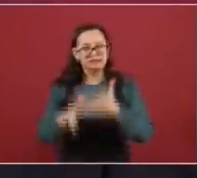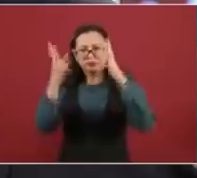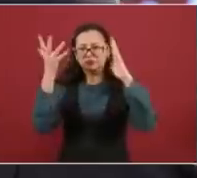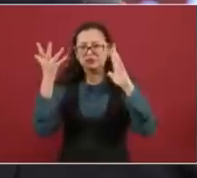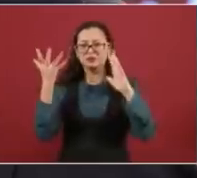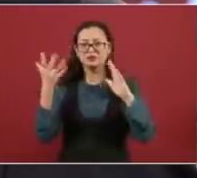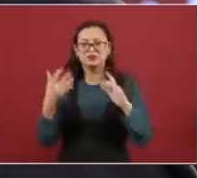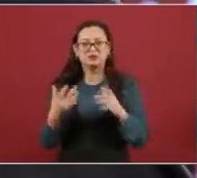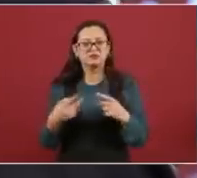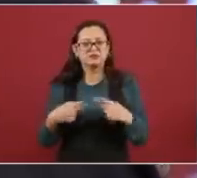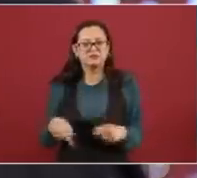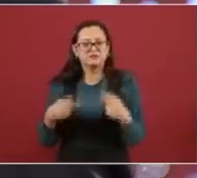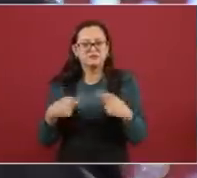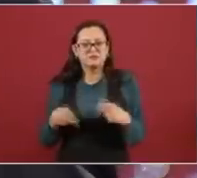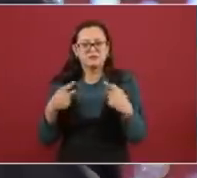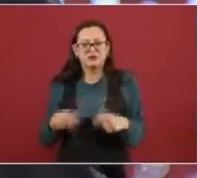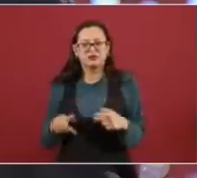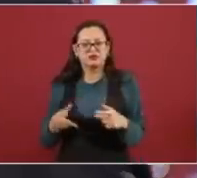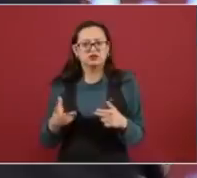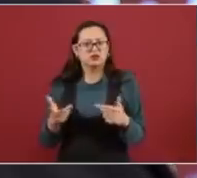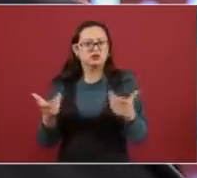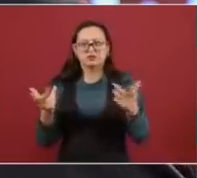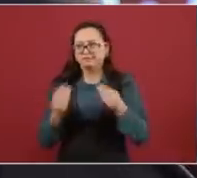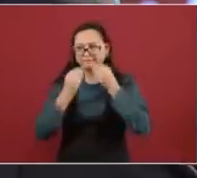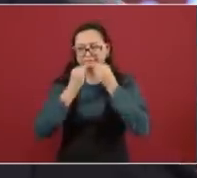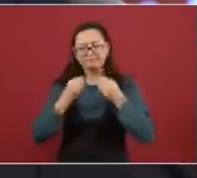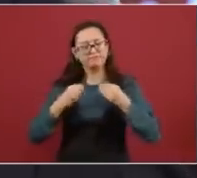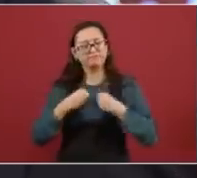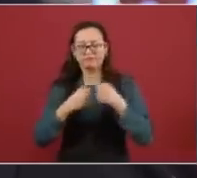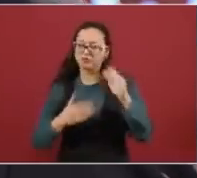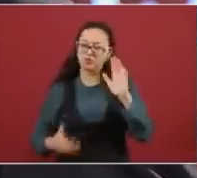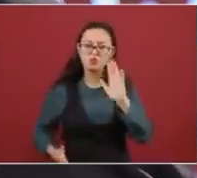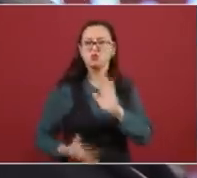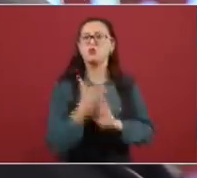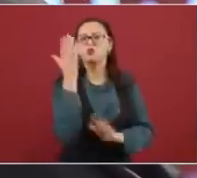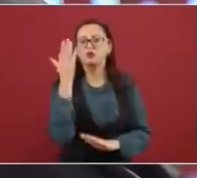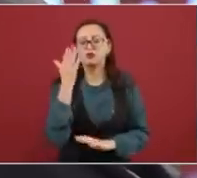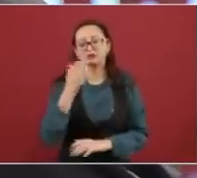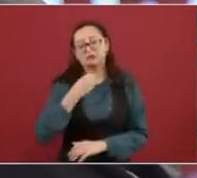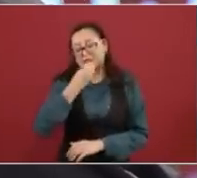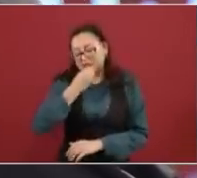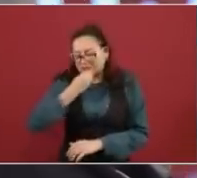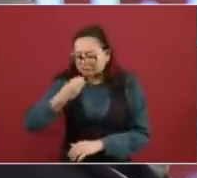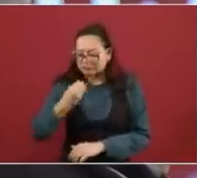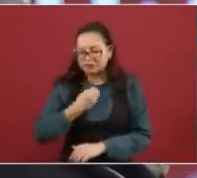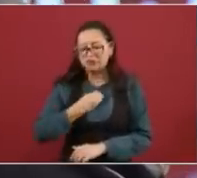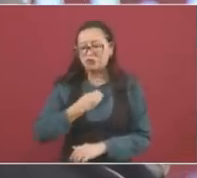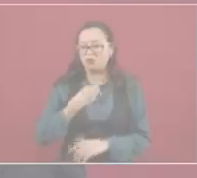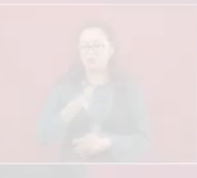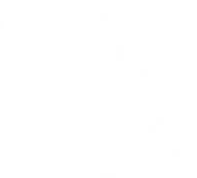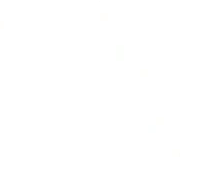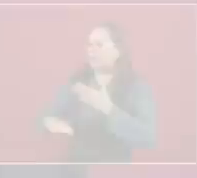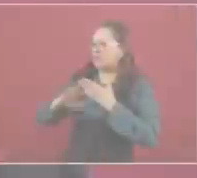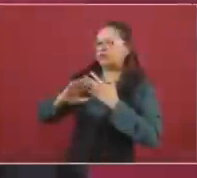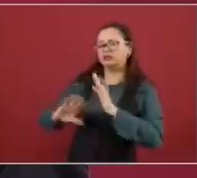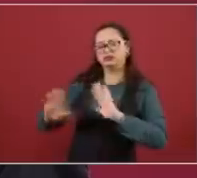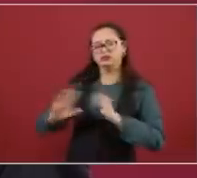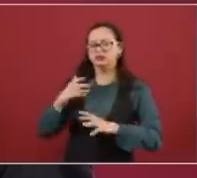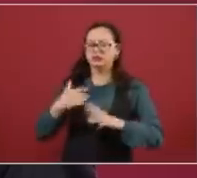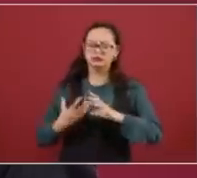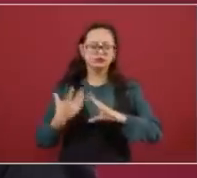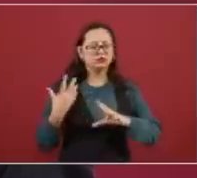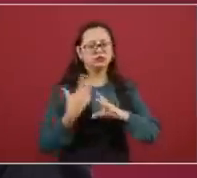gente se echa a andar, emigra por necesidad y por violencia.